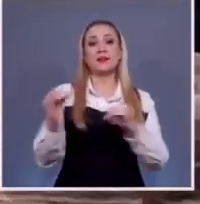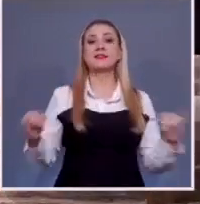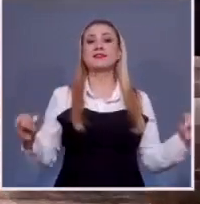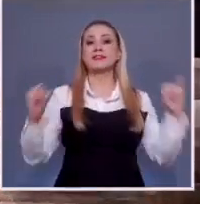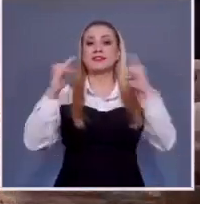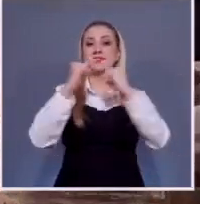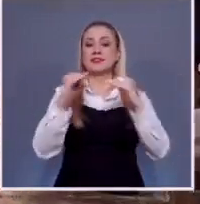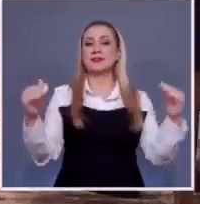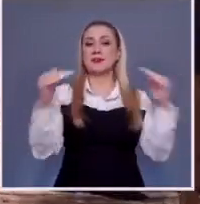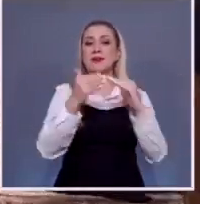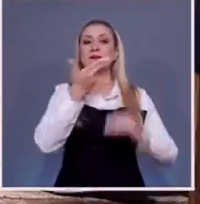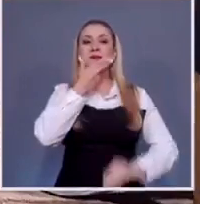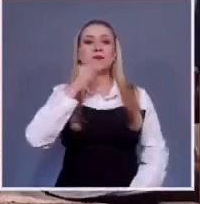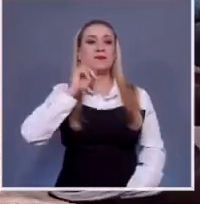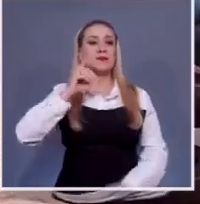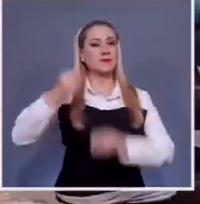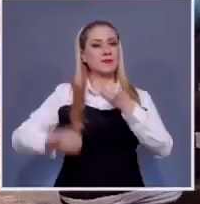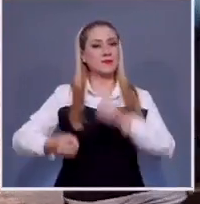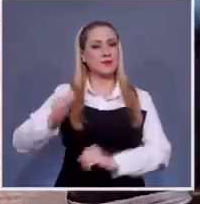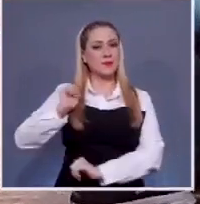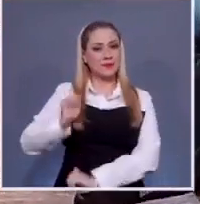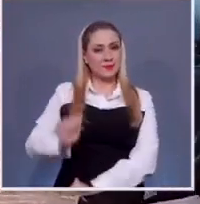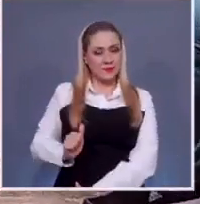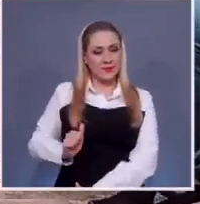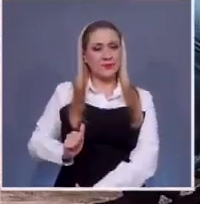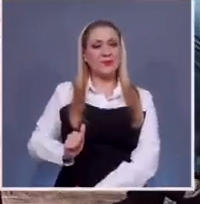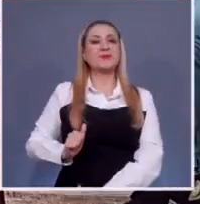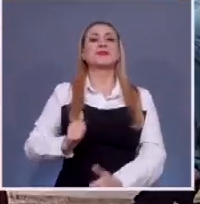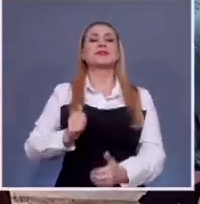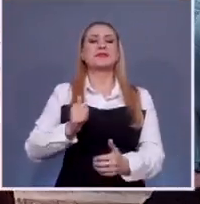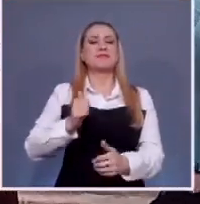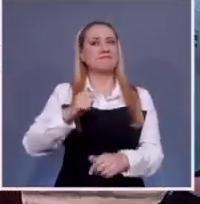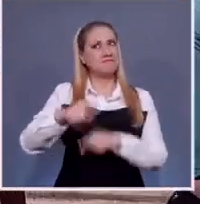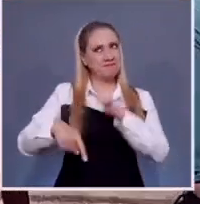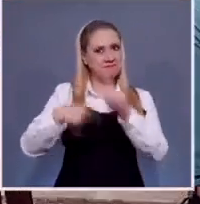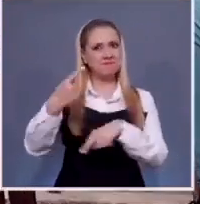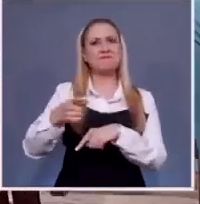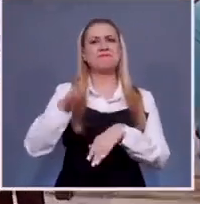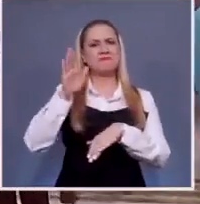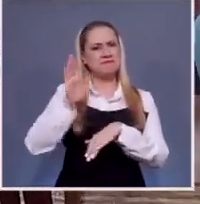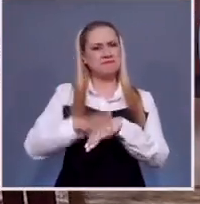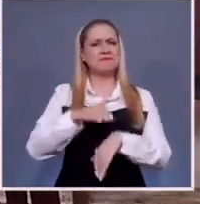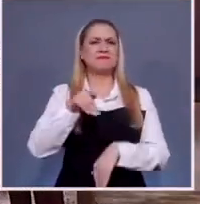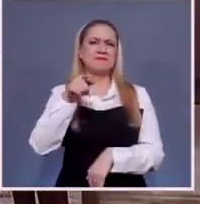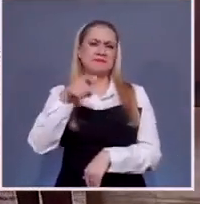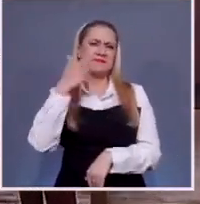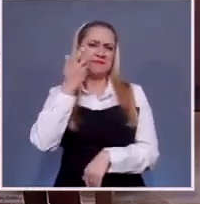del Poder Judicial de la Federación. La invitación, como siempre, a que se quede en la señal de Justicia TV.